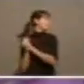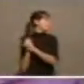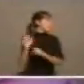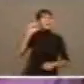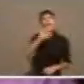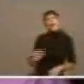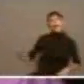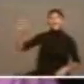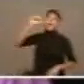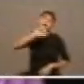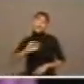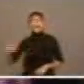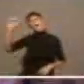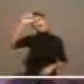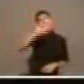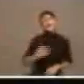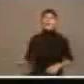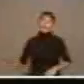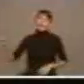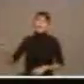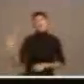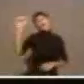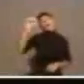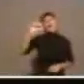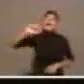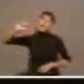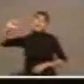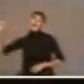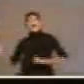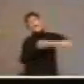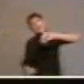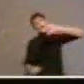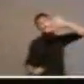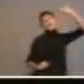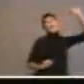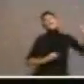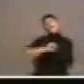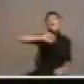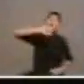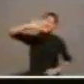Ah!